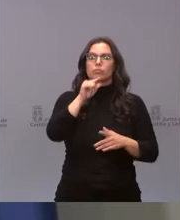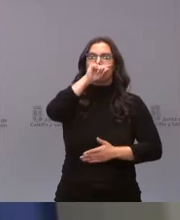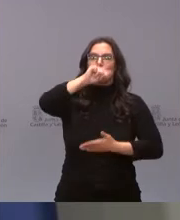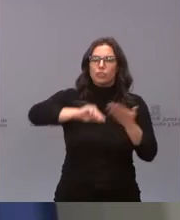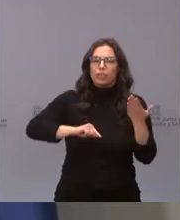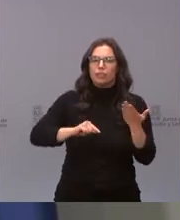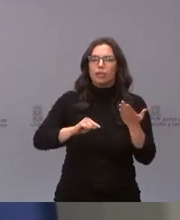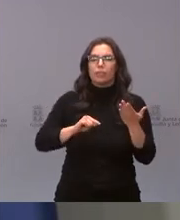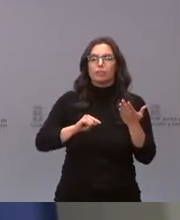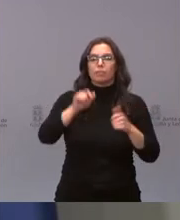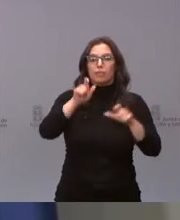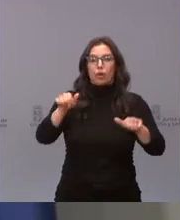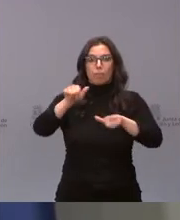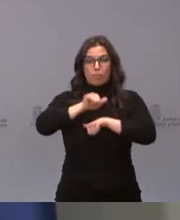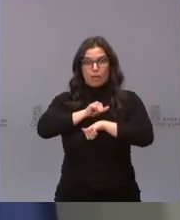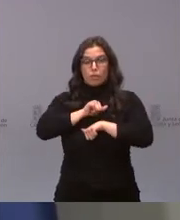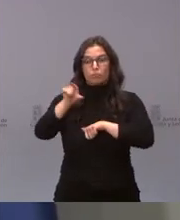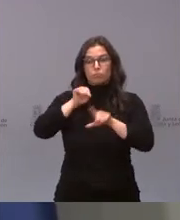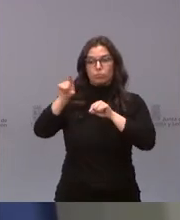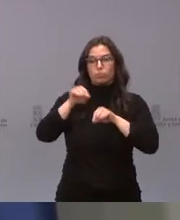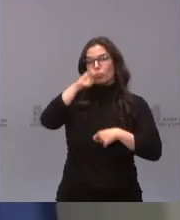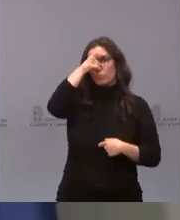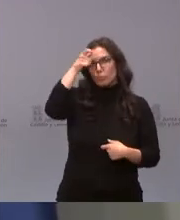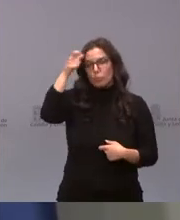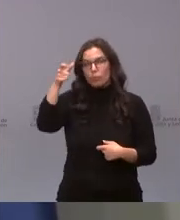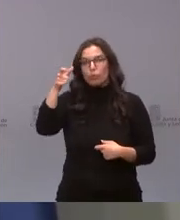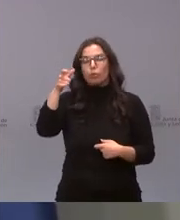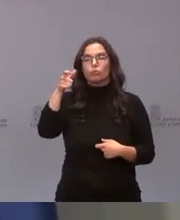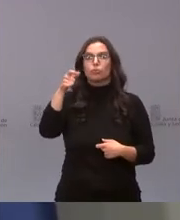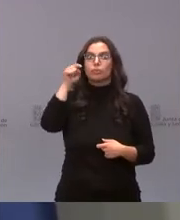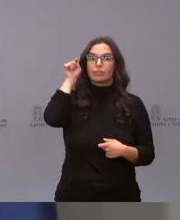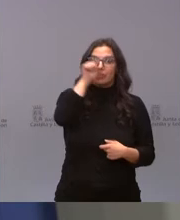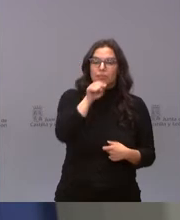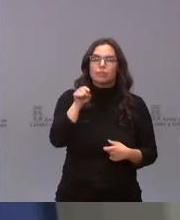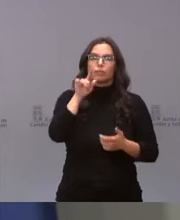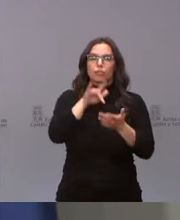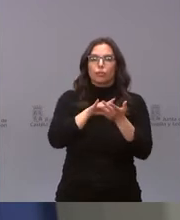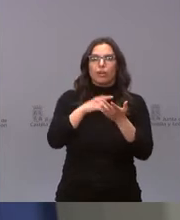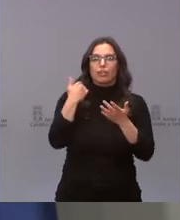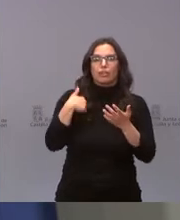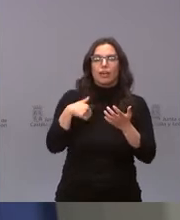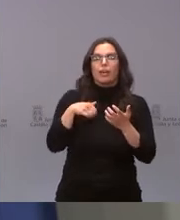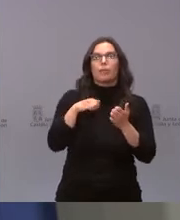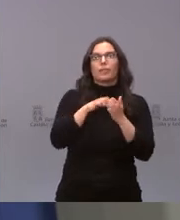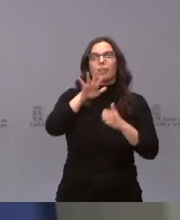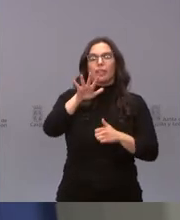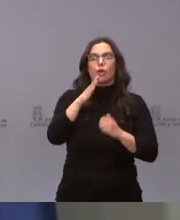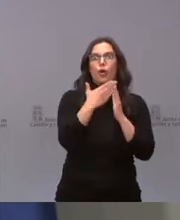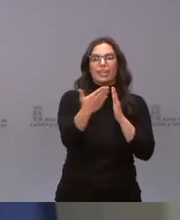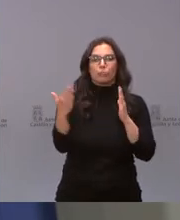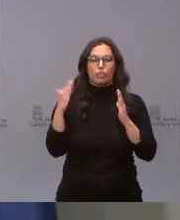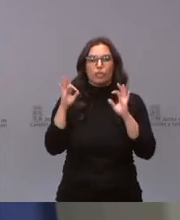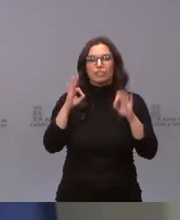la contratación de desempleados en los municipios que acogen la 25ª exposición de las edades del